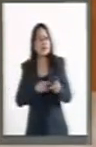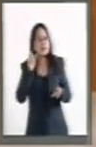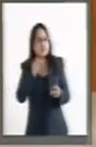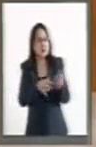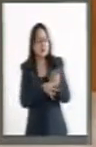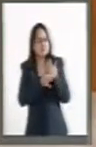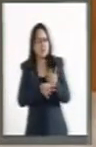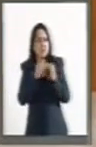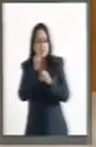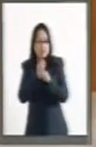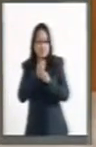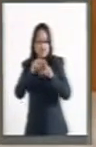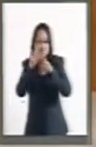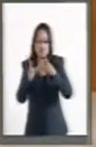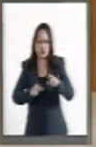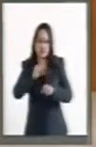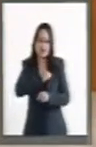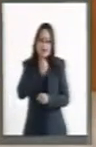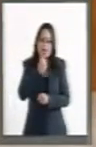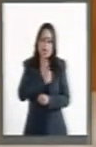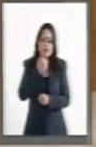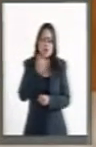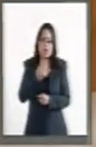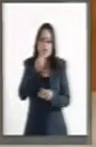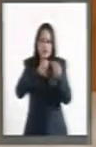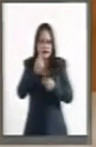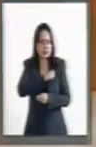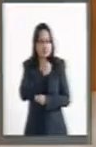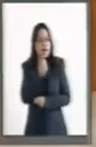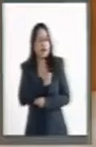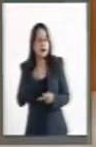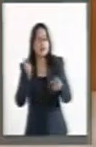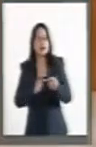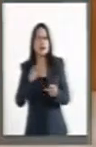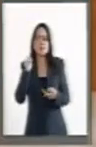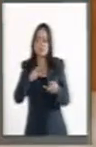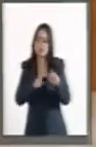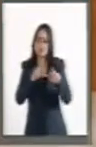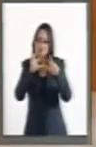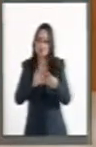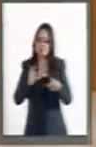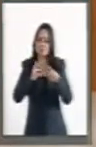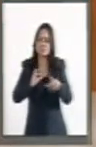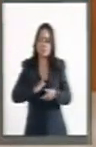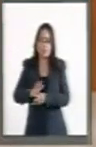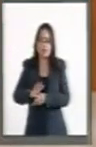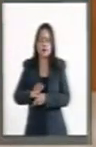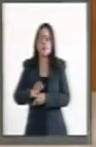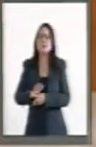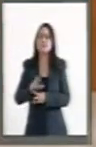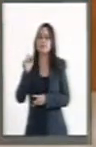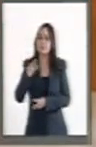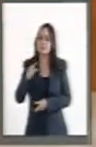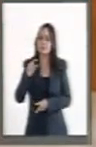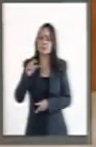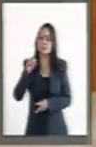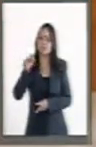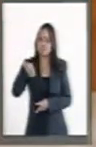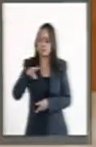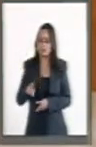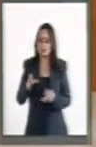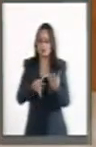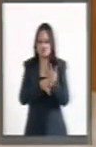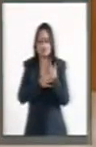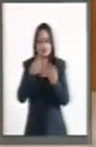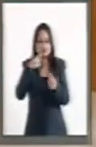la Encuesta Nacional de Salud y Nutrición, lo dice también la Organización de las Naciones Unidas